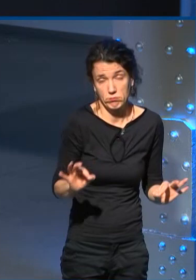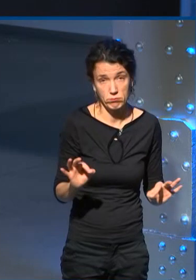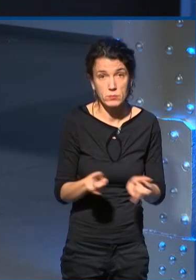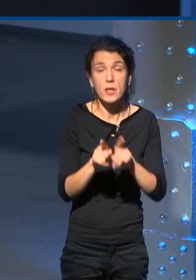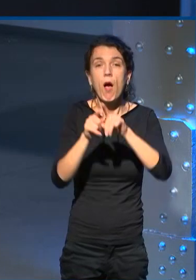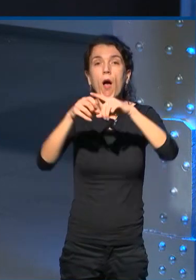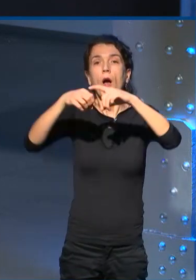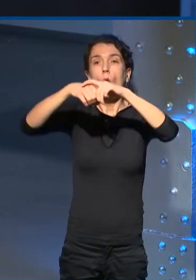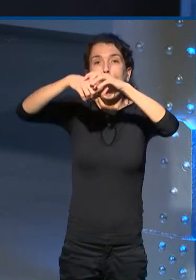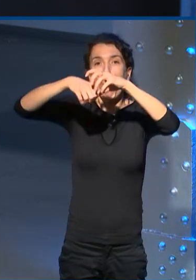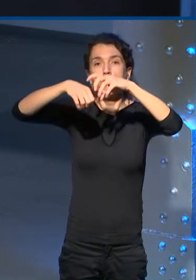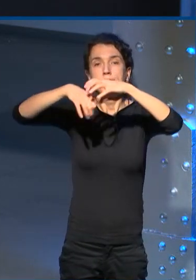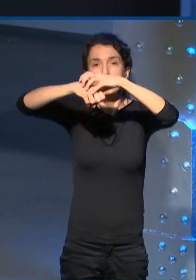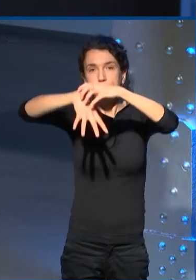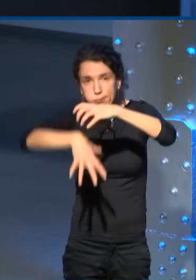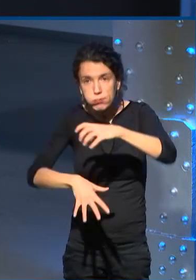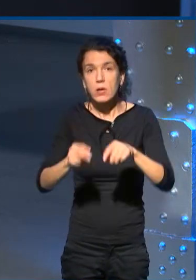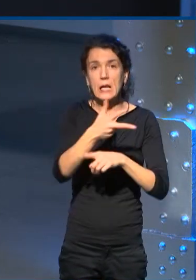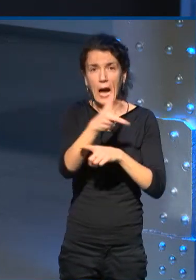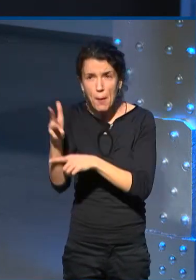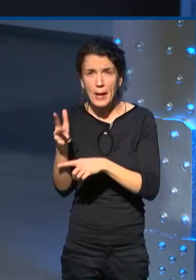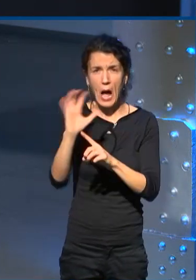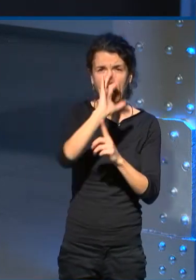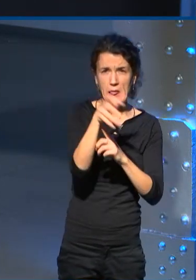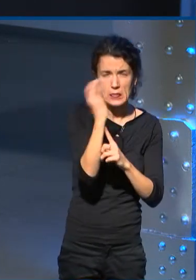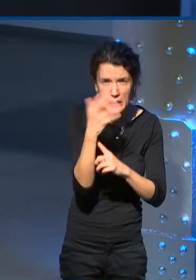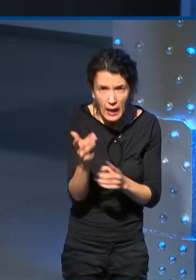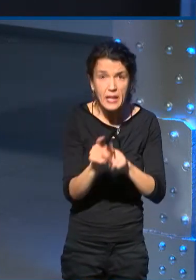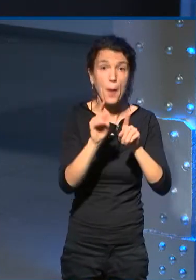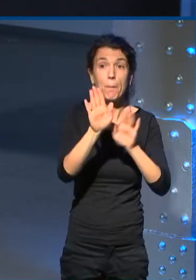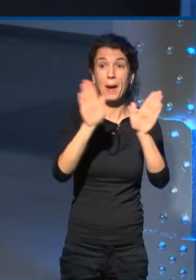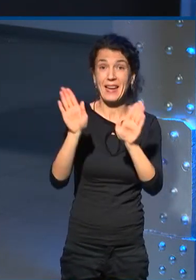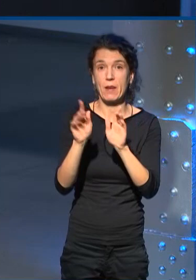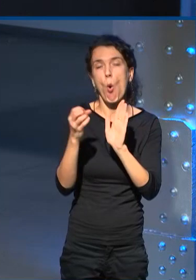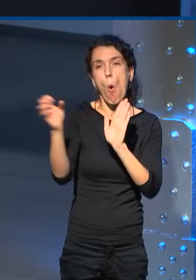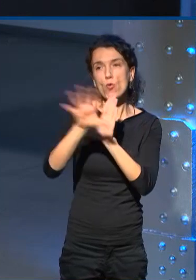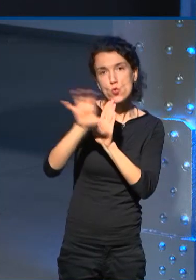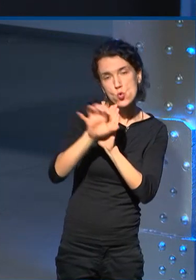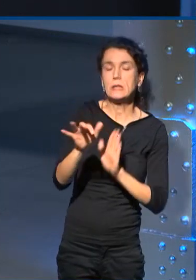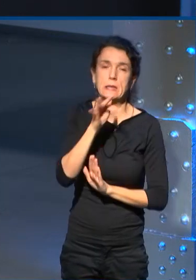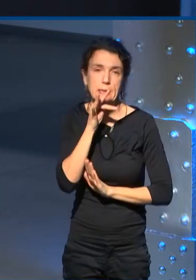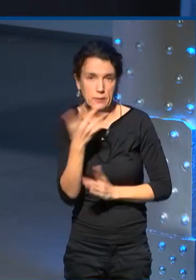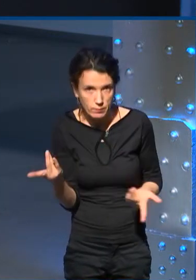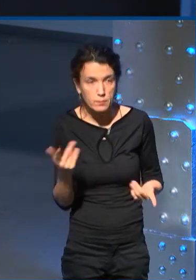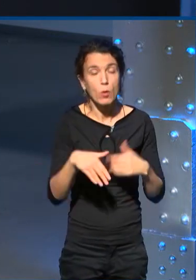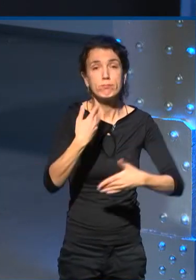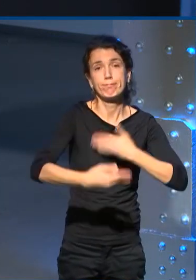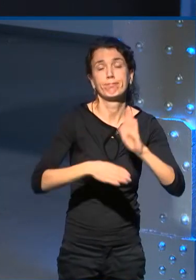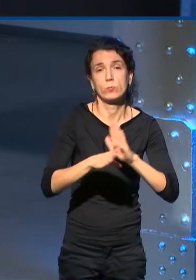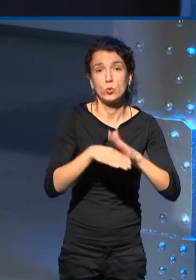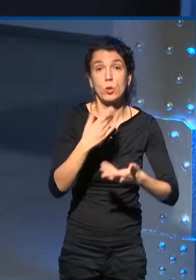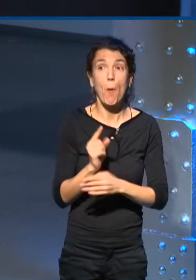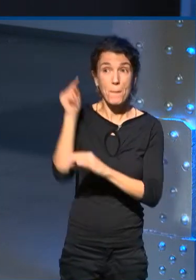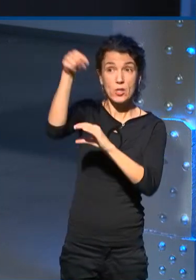despliega su cámara, sus antenas, etcétera, no sus paneles, porque luego veremos que esta misión no tiene paneles solares. Seguimos avanzando. La